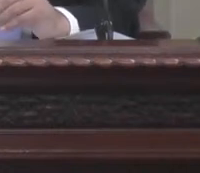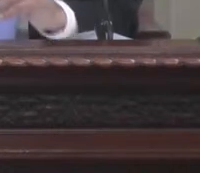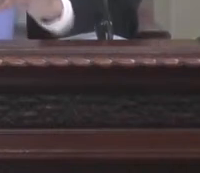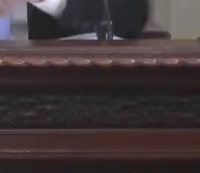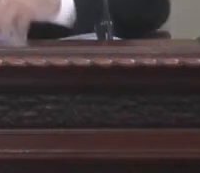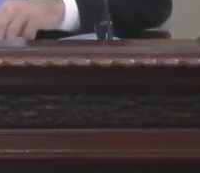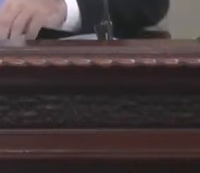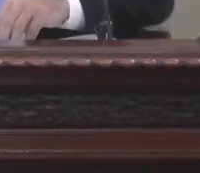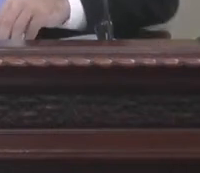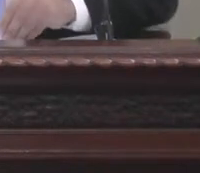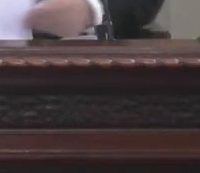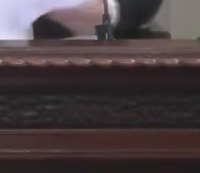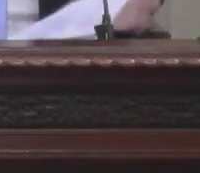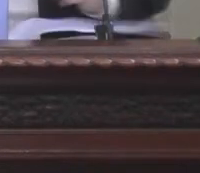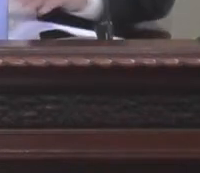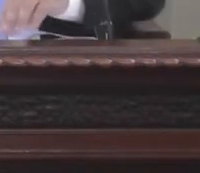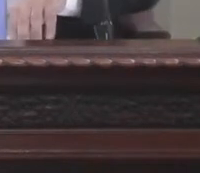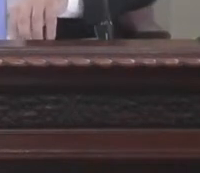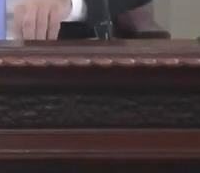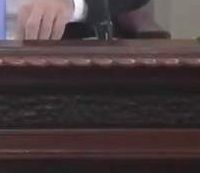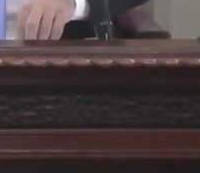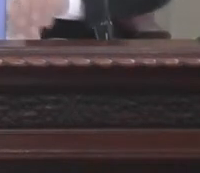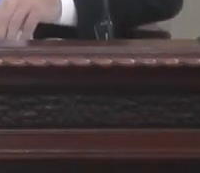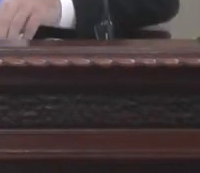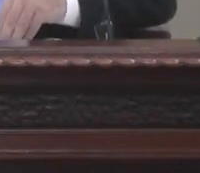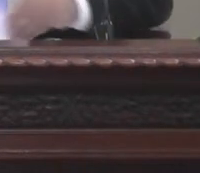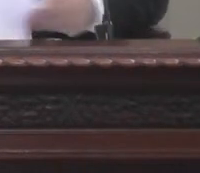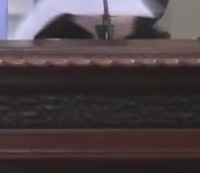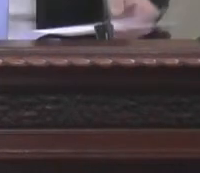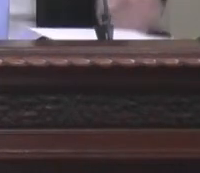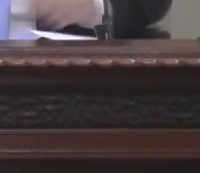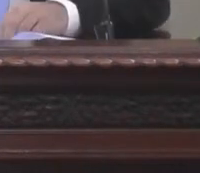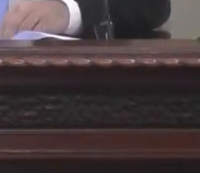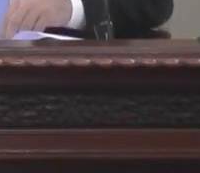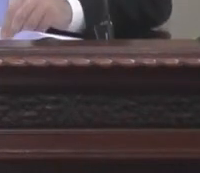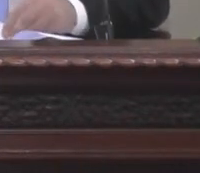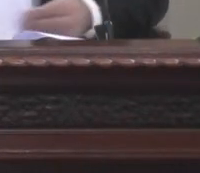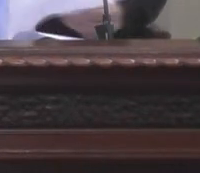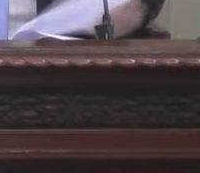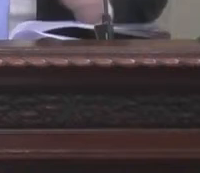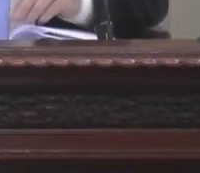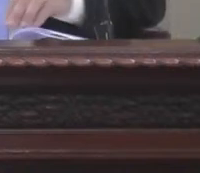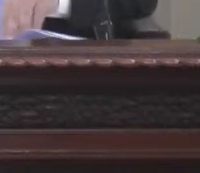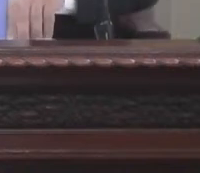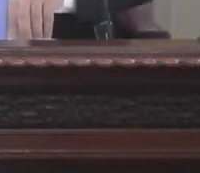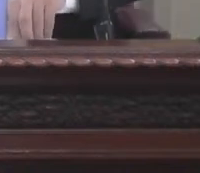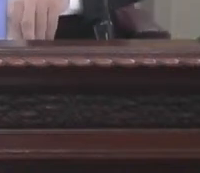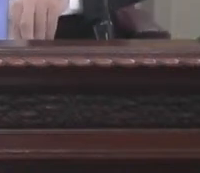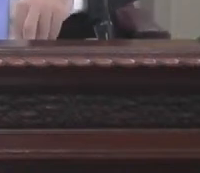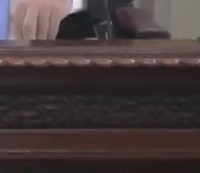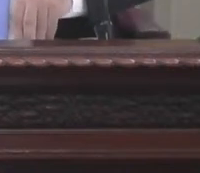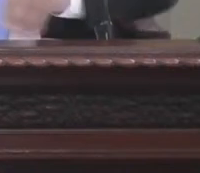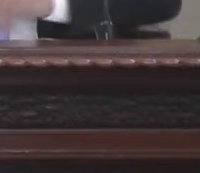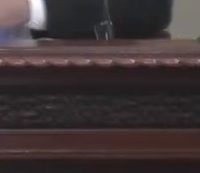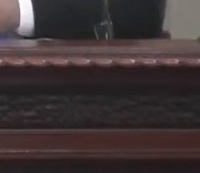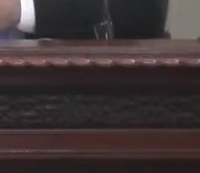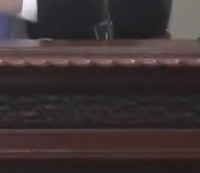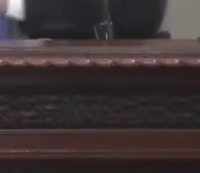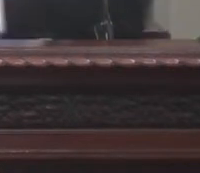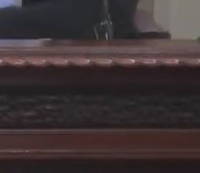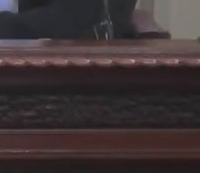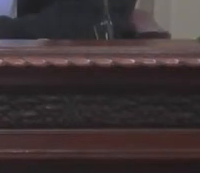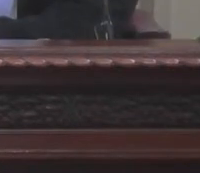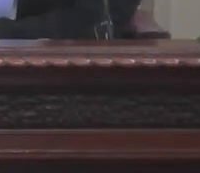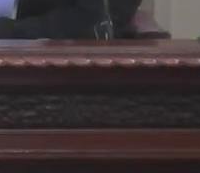de Sunchales. A consideración, el proyecto de ley en general resulta